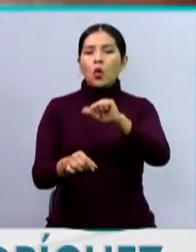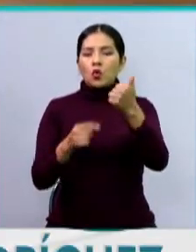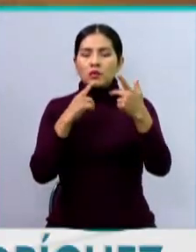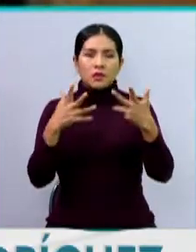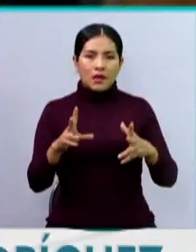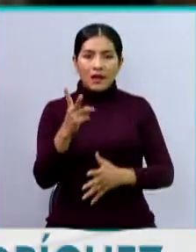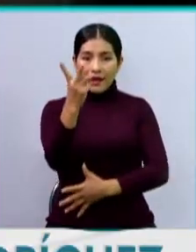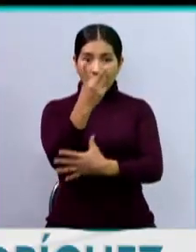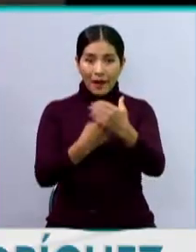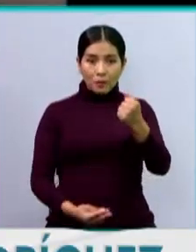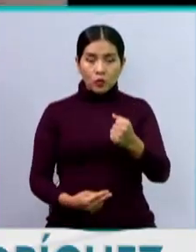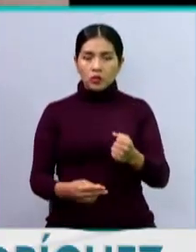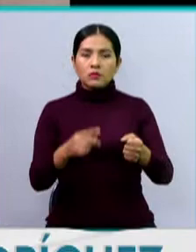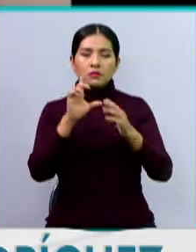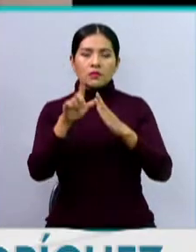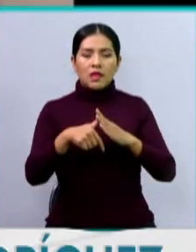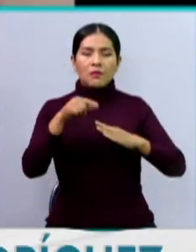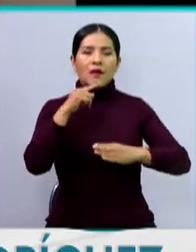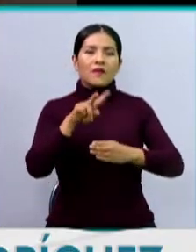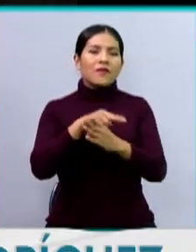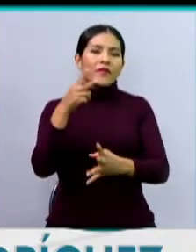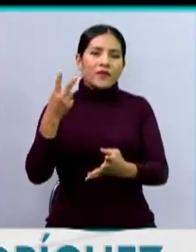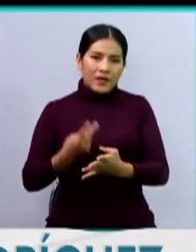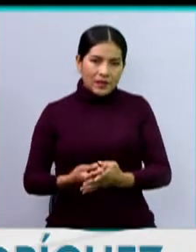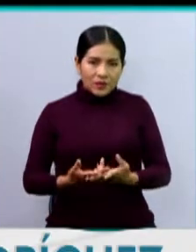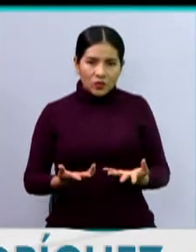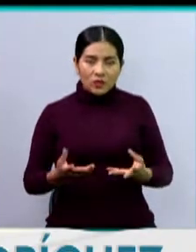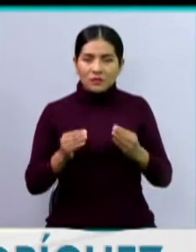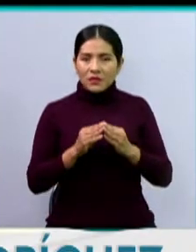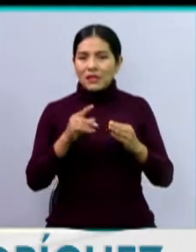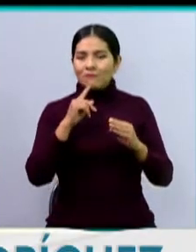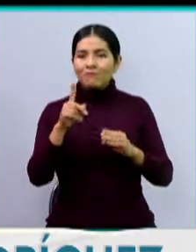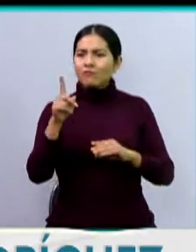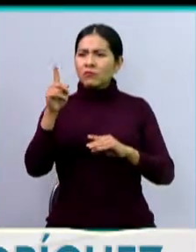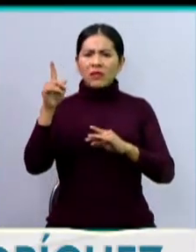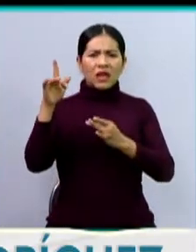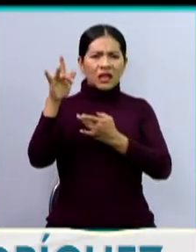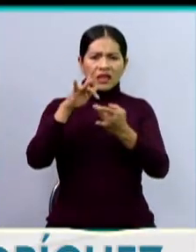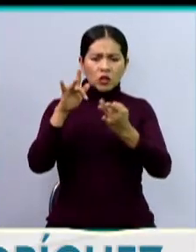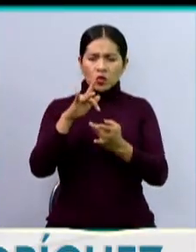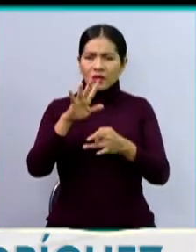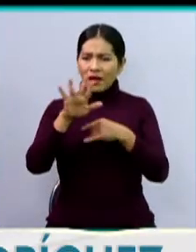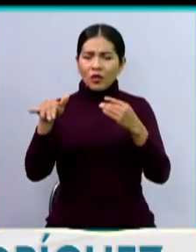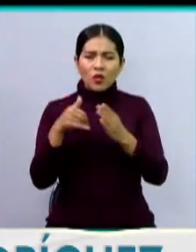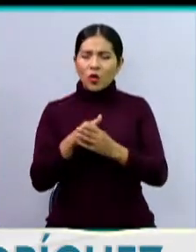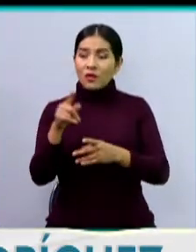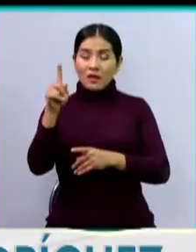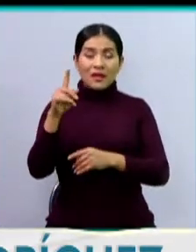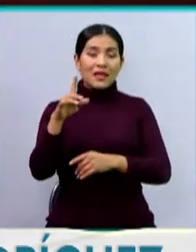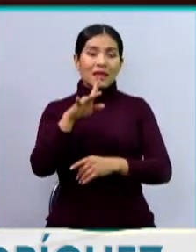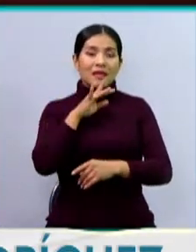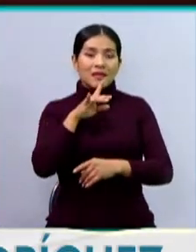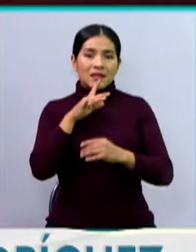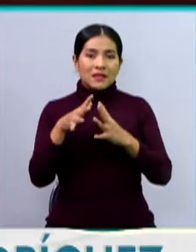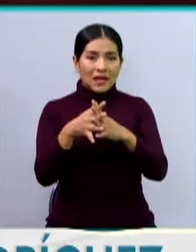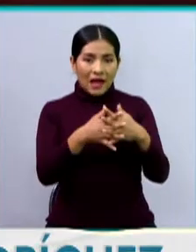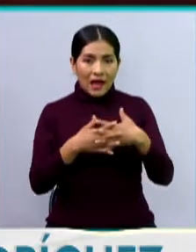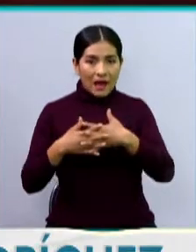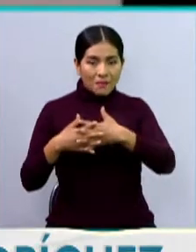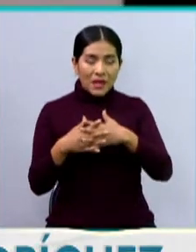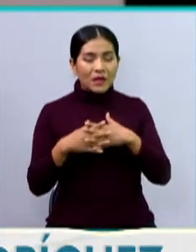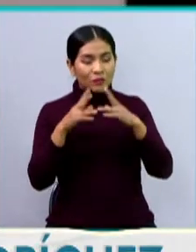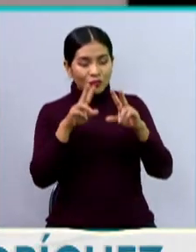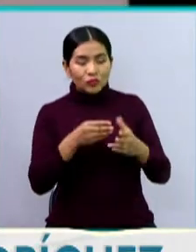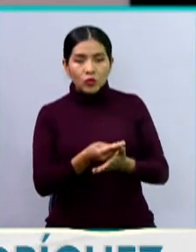Ambos fueron fracasos, o sea, realmente nadie los compraba en Estados Unidos, a nadie le gustó y él tuvo que abandonar su carrera